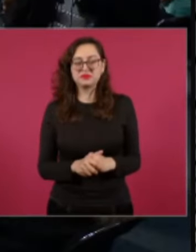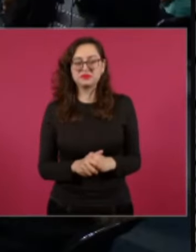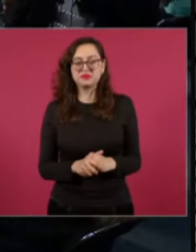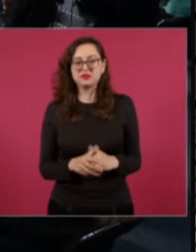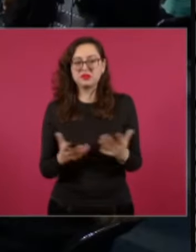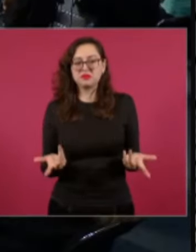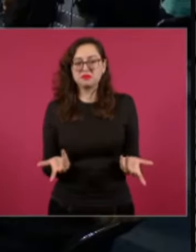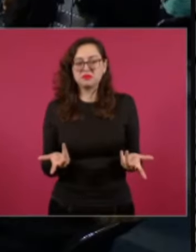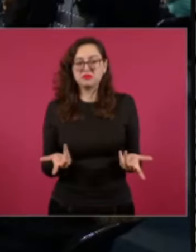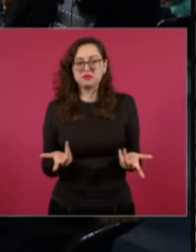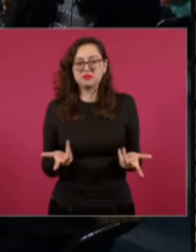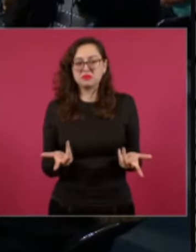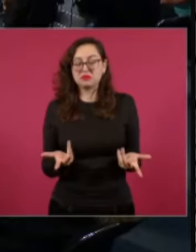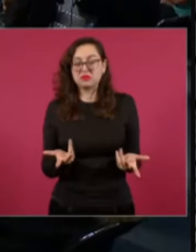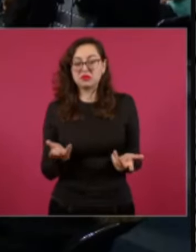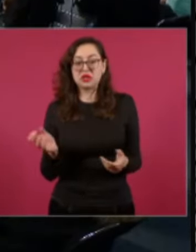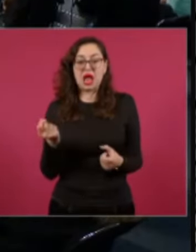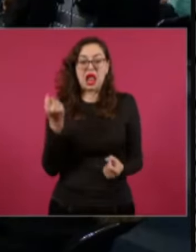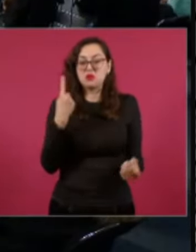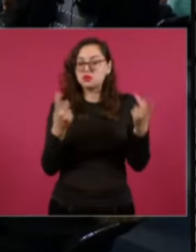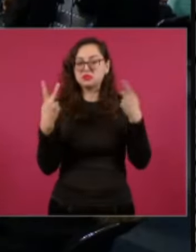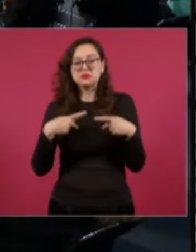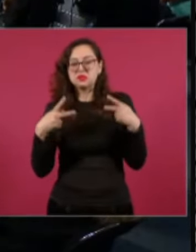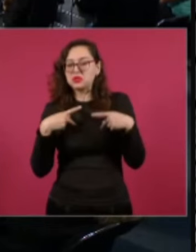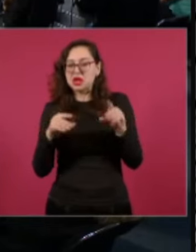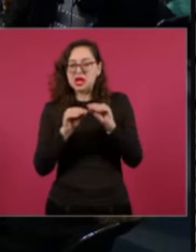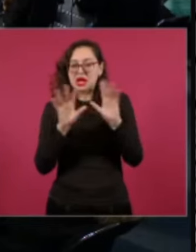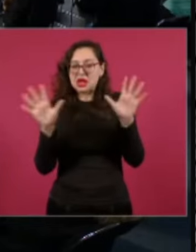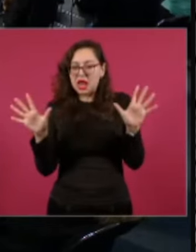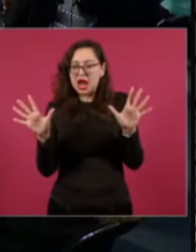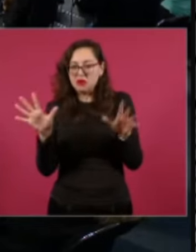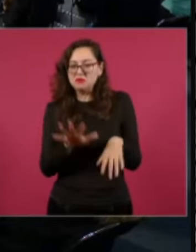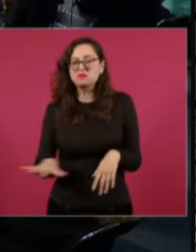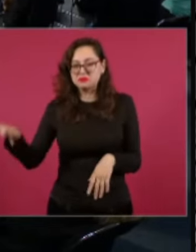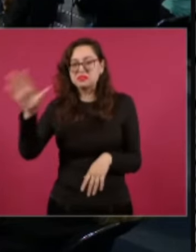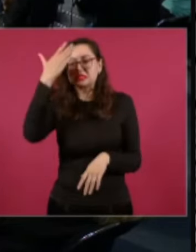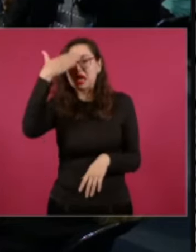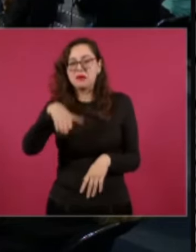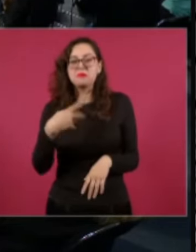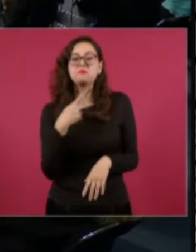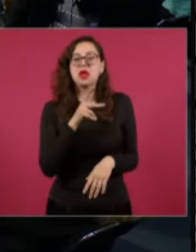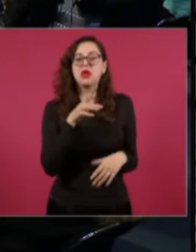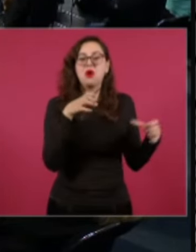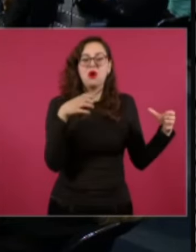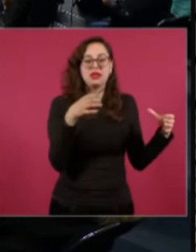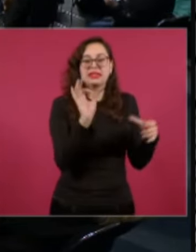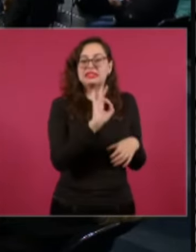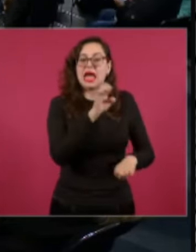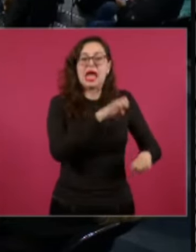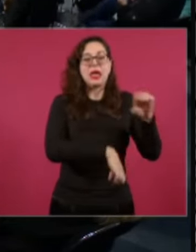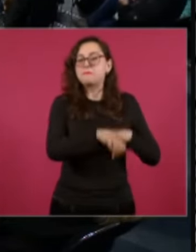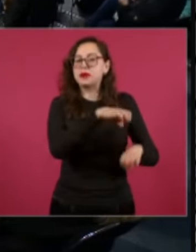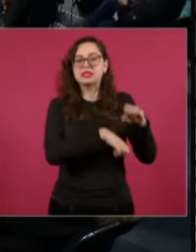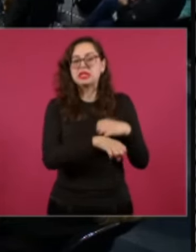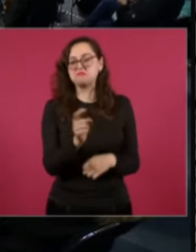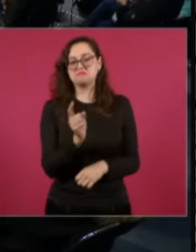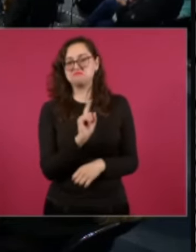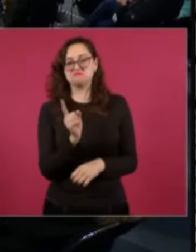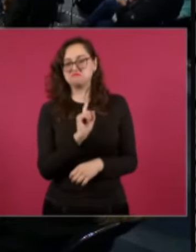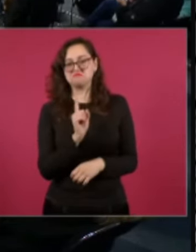no está claro para las organizaciones empresariales,